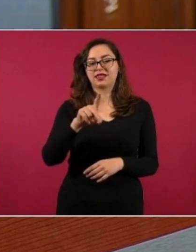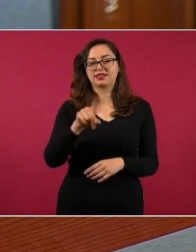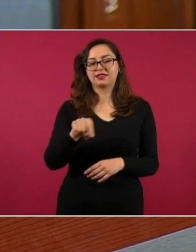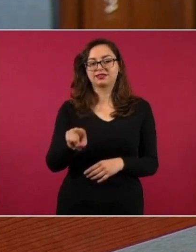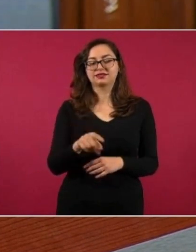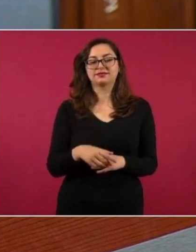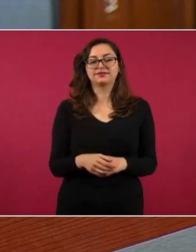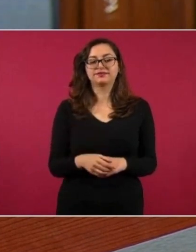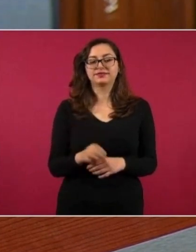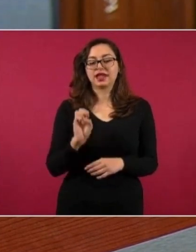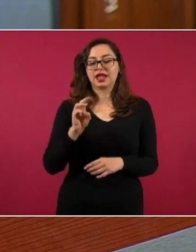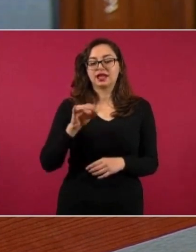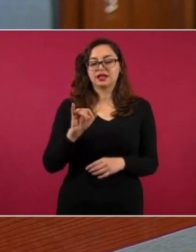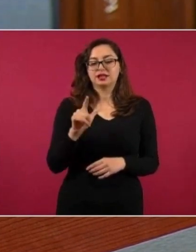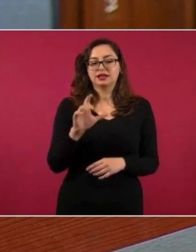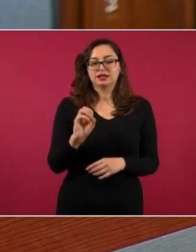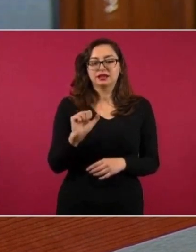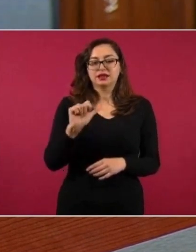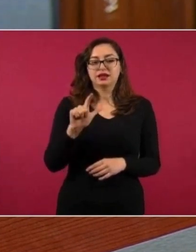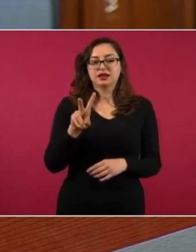Emilio Álvarez y Casa,